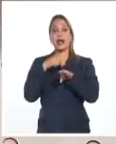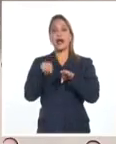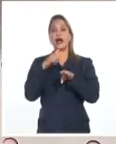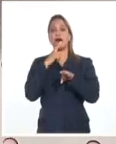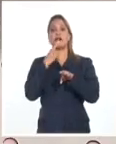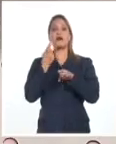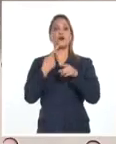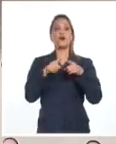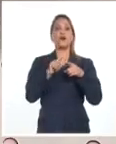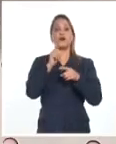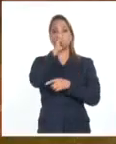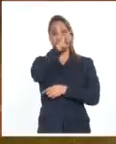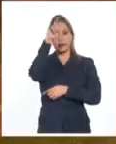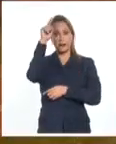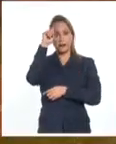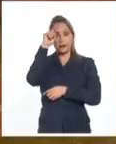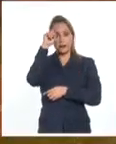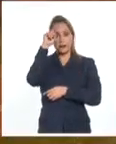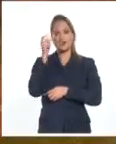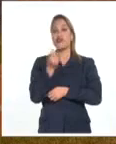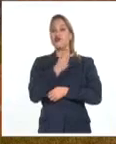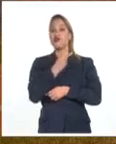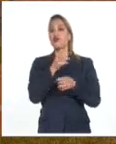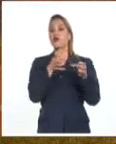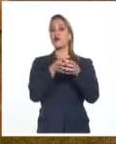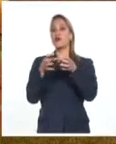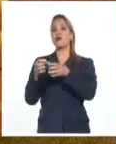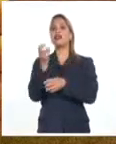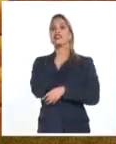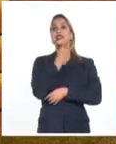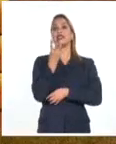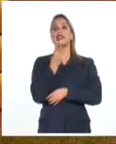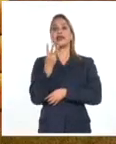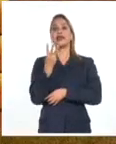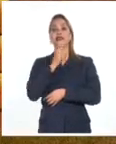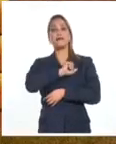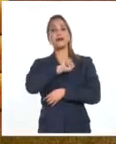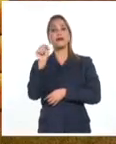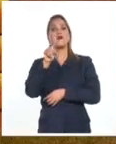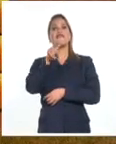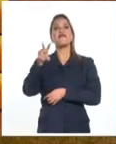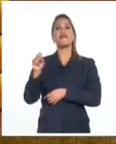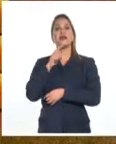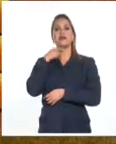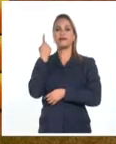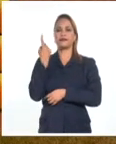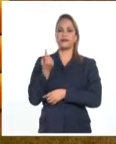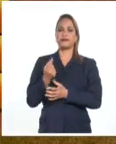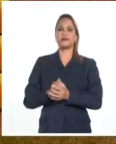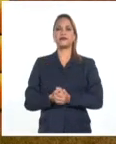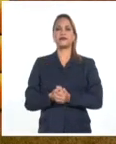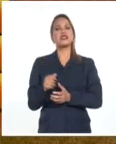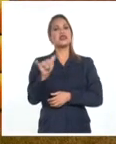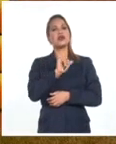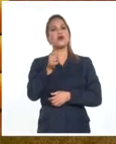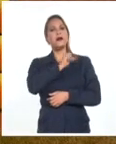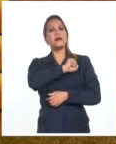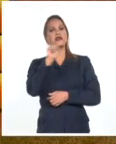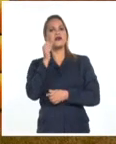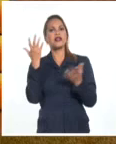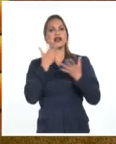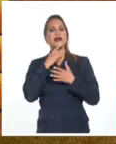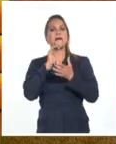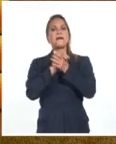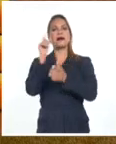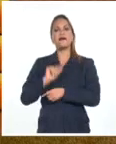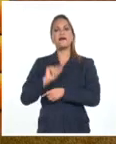los Gallos Espirituanos. Tienen ambos ahora 33 victorias y 20 derrotas. Con igual cantidad de victorias se encuentran Mayabeque y Las